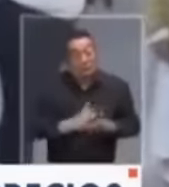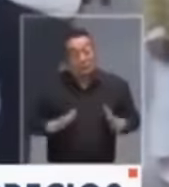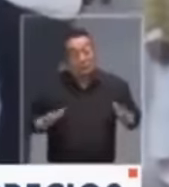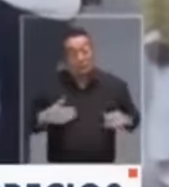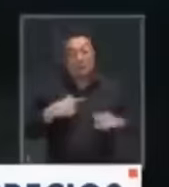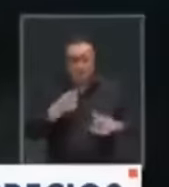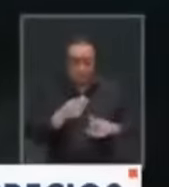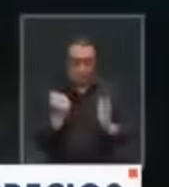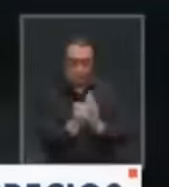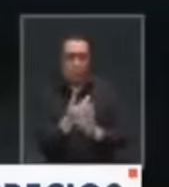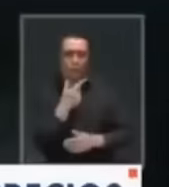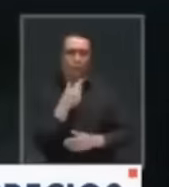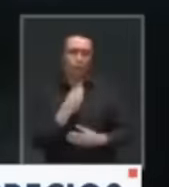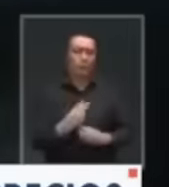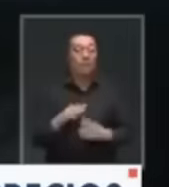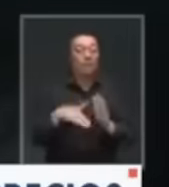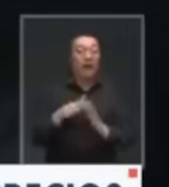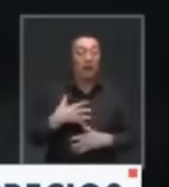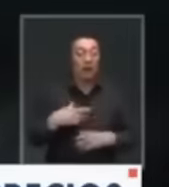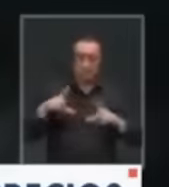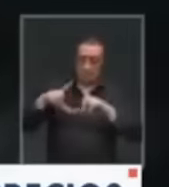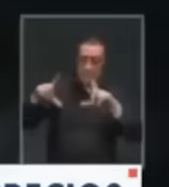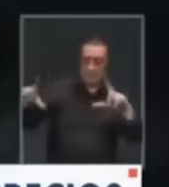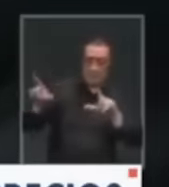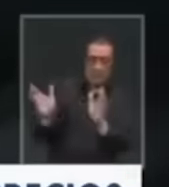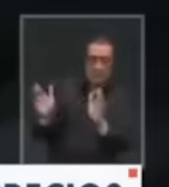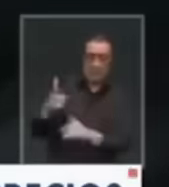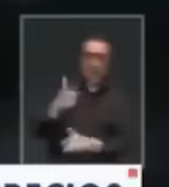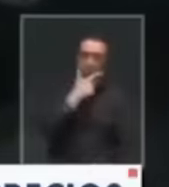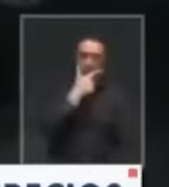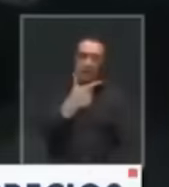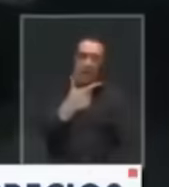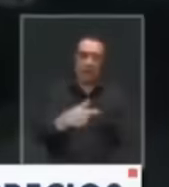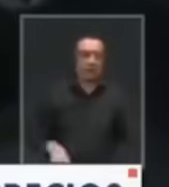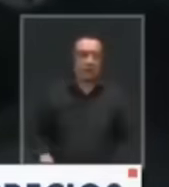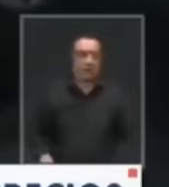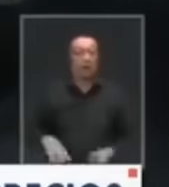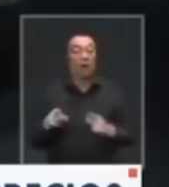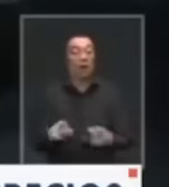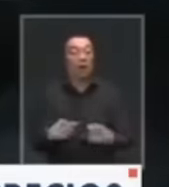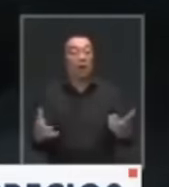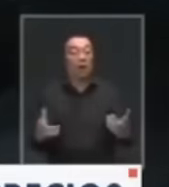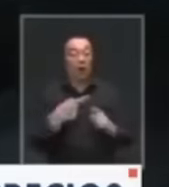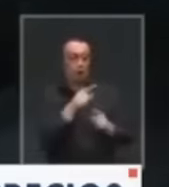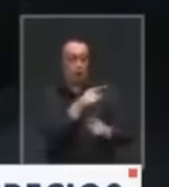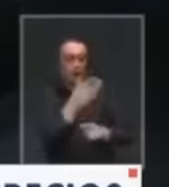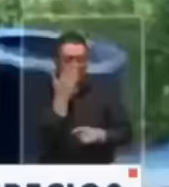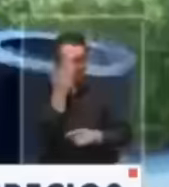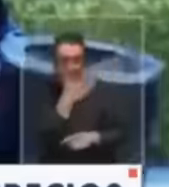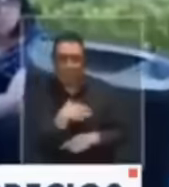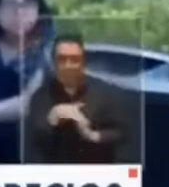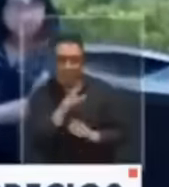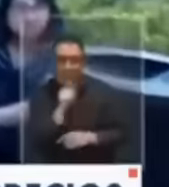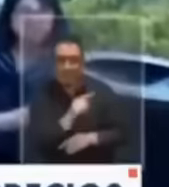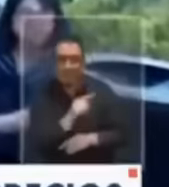de esa marca? ¿Qué es lo que más te gustó? La pantalla. Sí. Creo que me gusta más ese otro. ¿El negro? Sí.